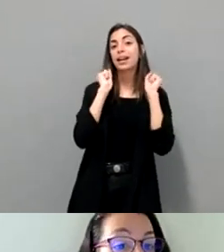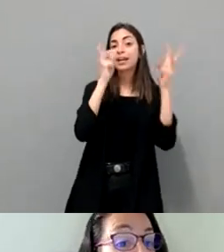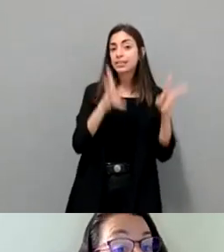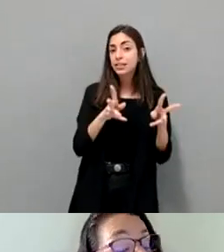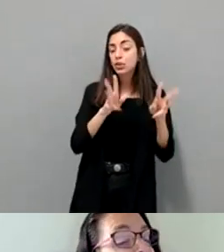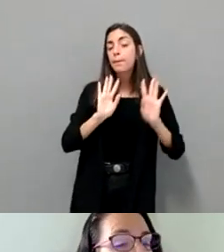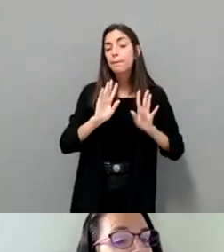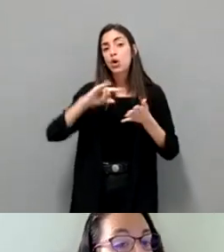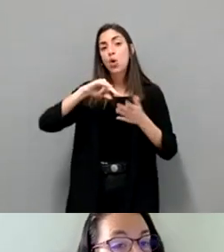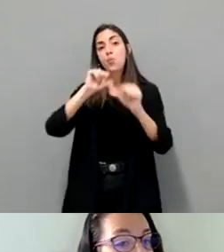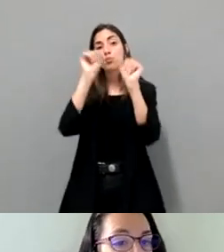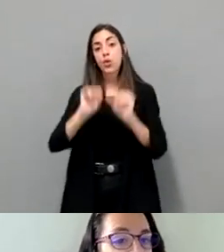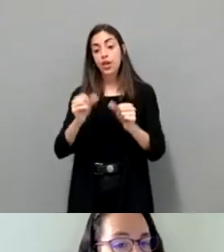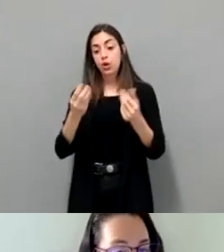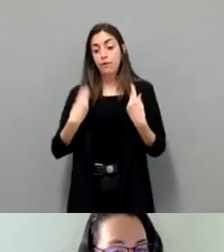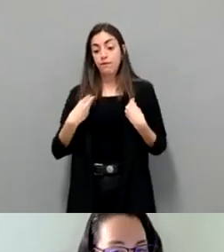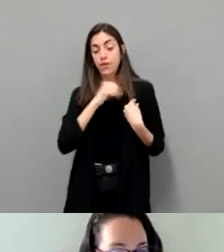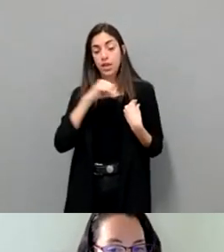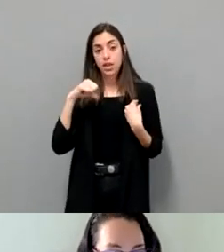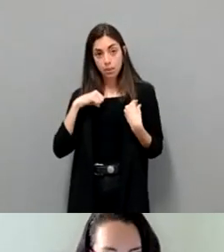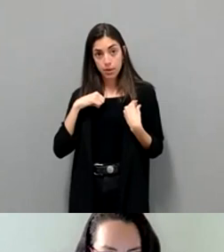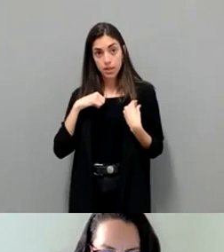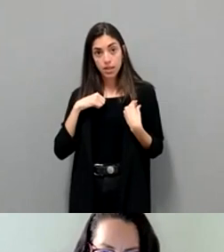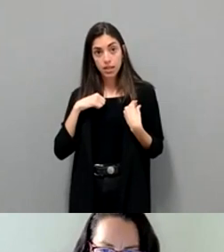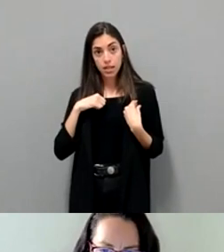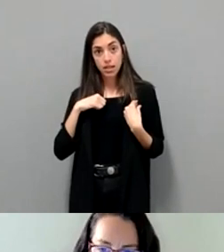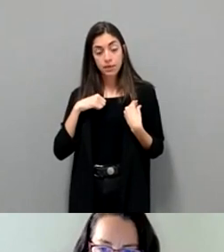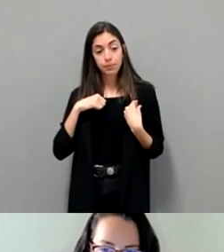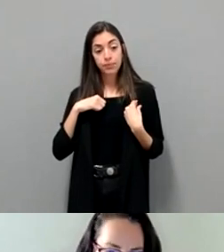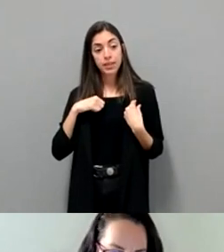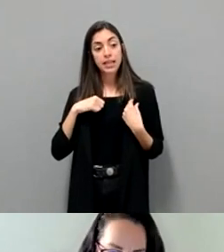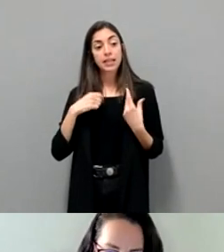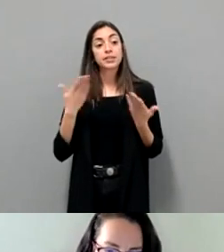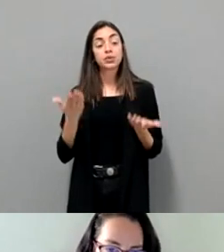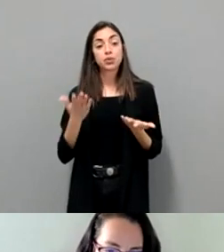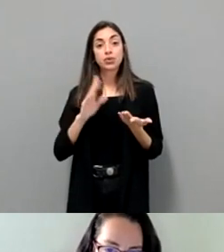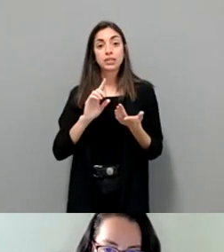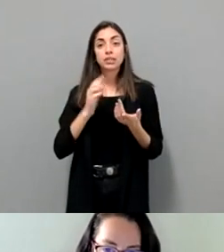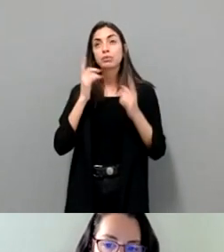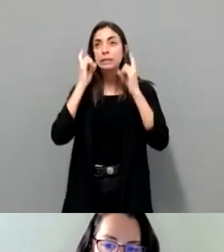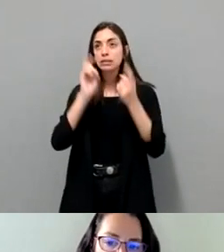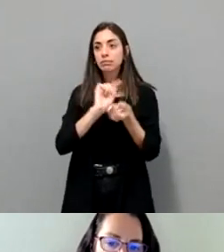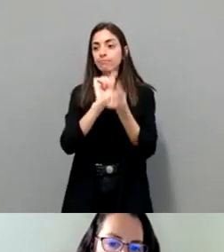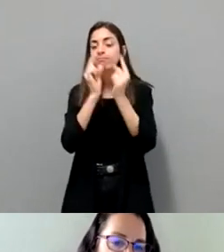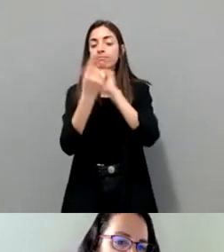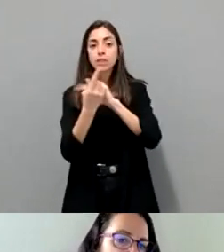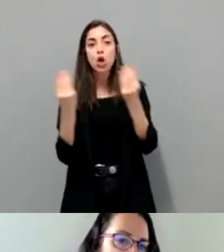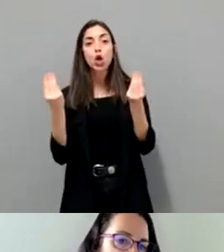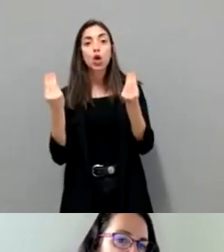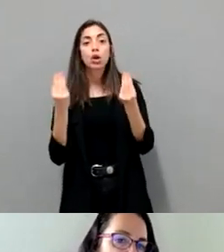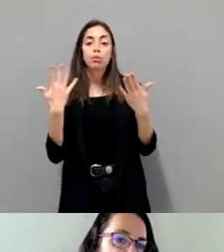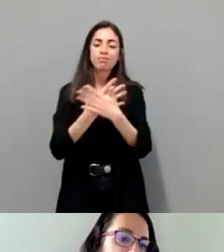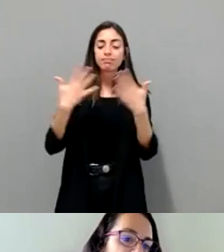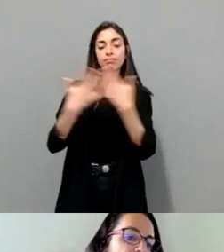modelo de vida independiente y transformados en ese sentido con la asistencia personal para